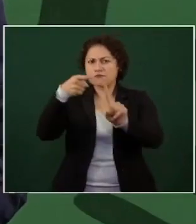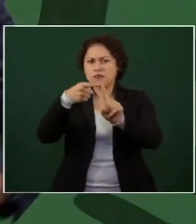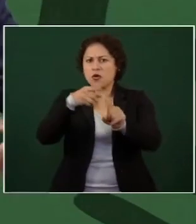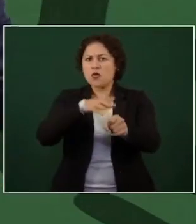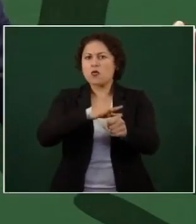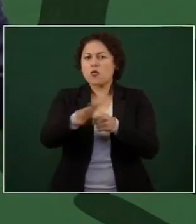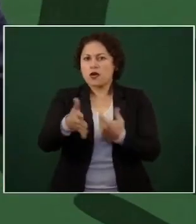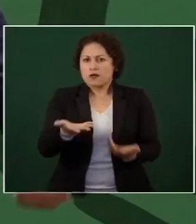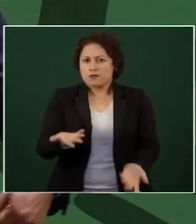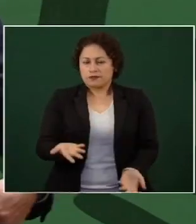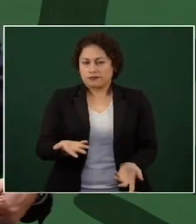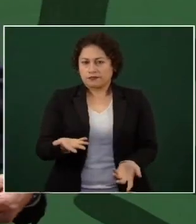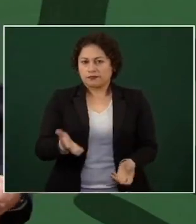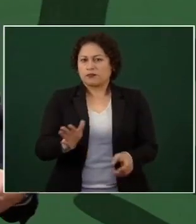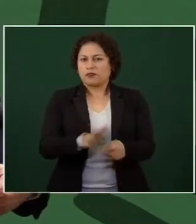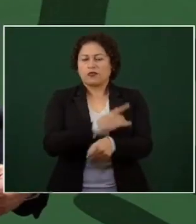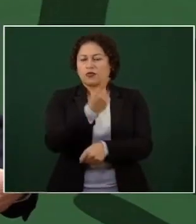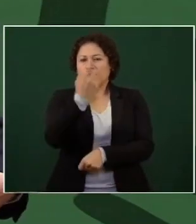por qué lo hicieron.